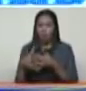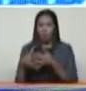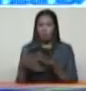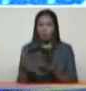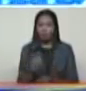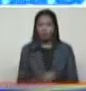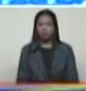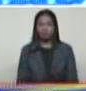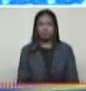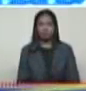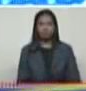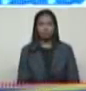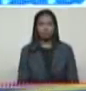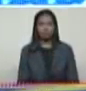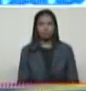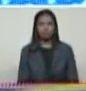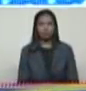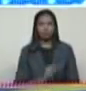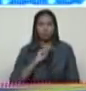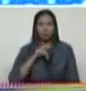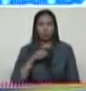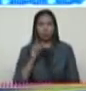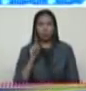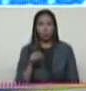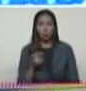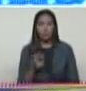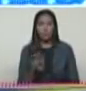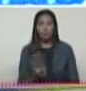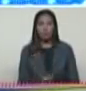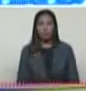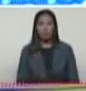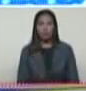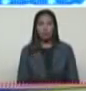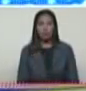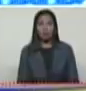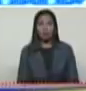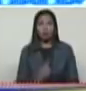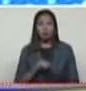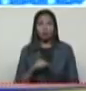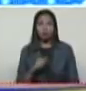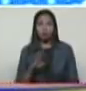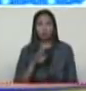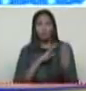Además, nosotros, en